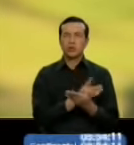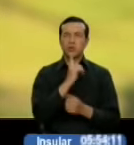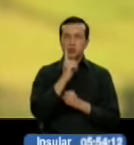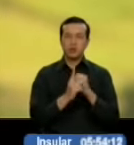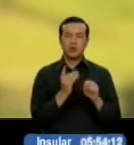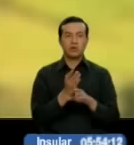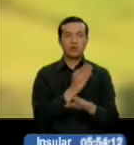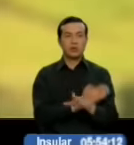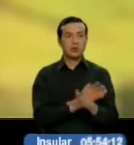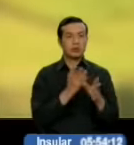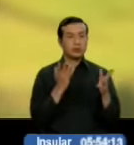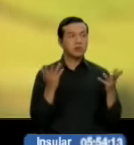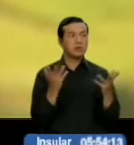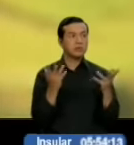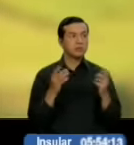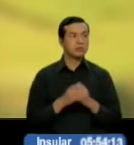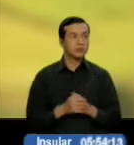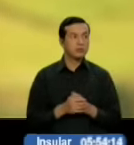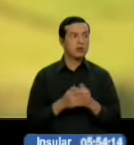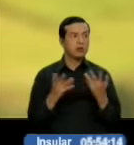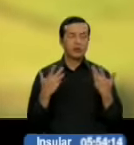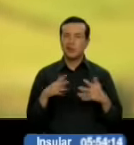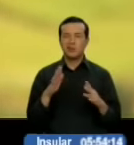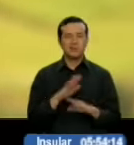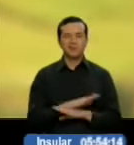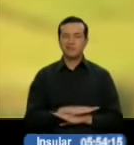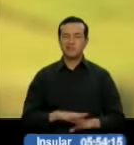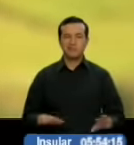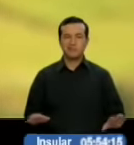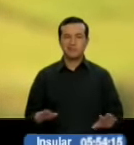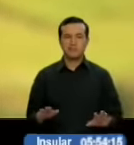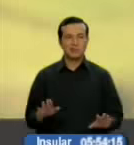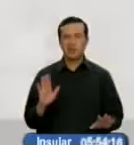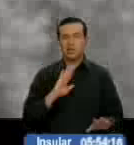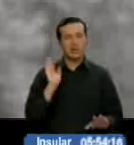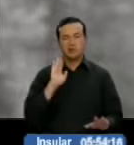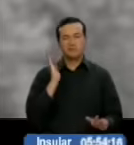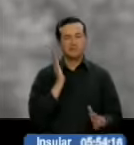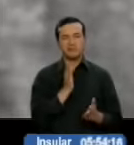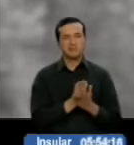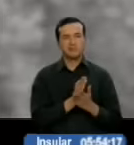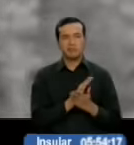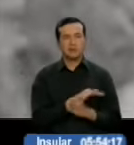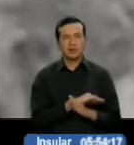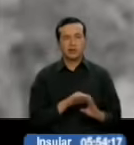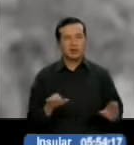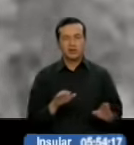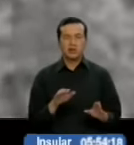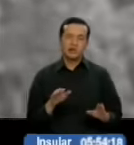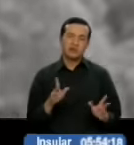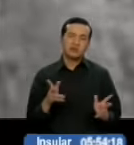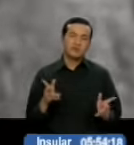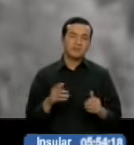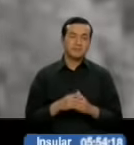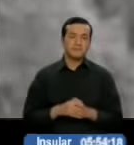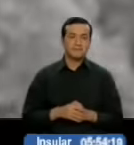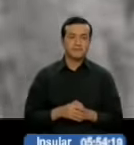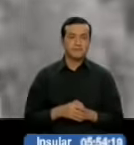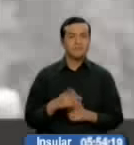fue donde ya dije no más. No sé si